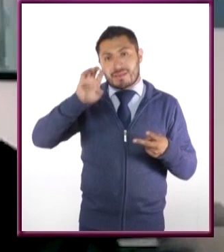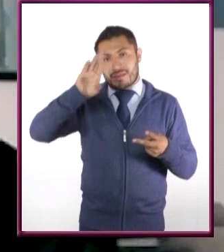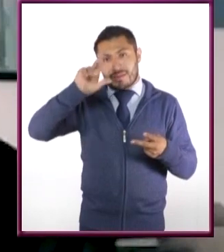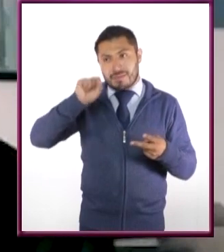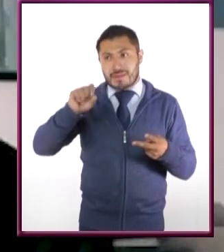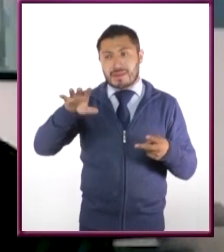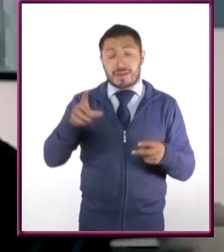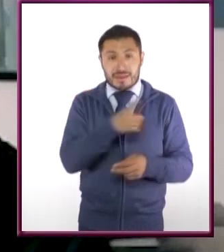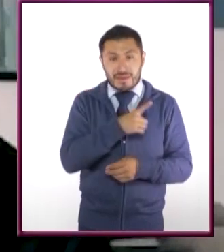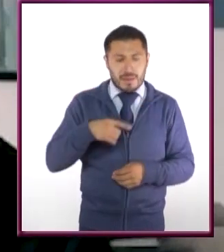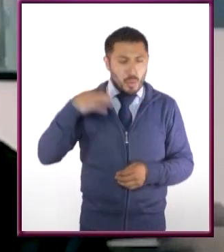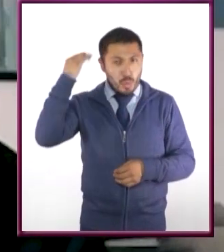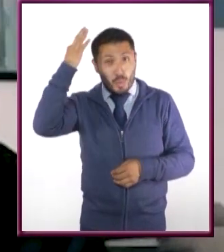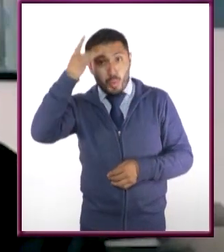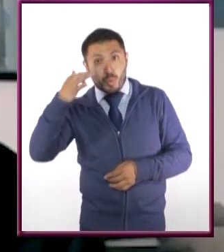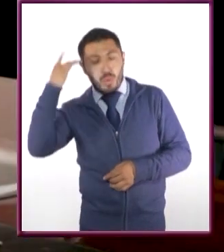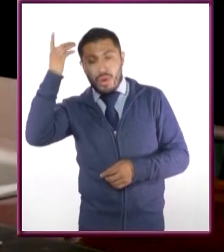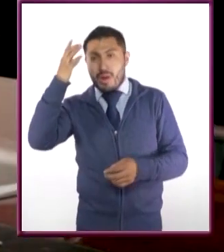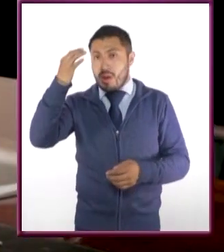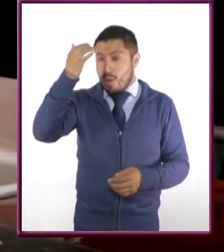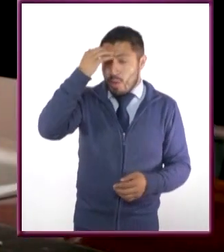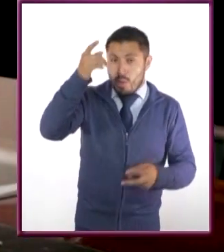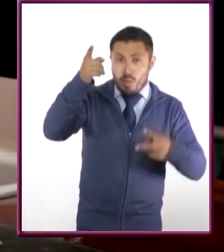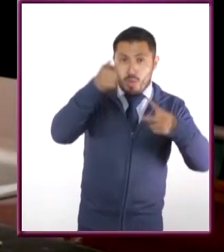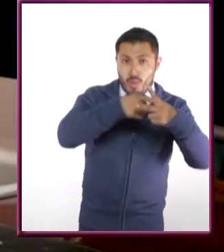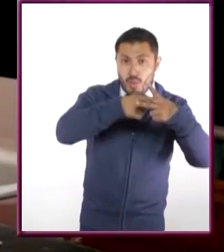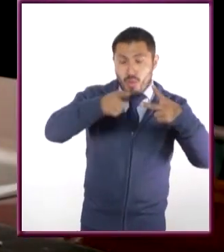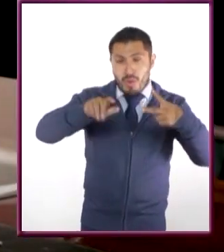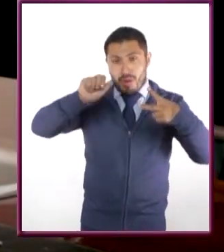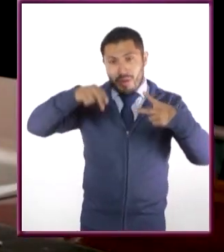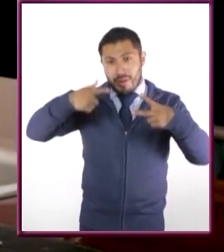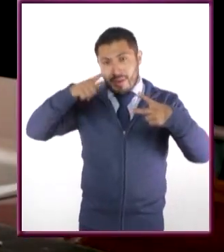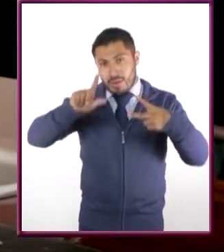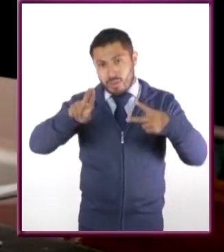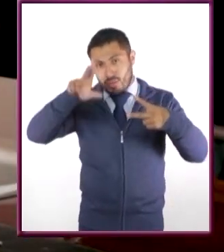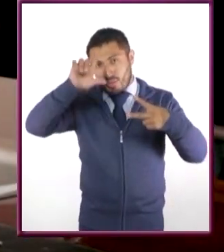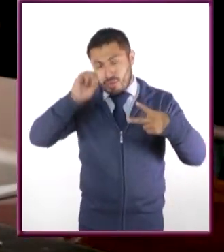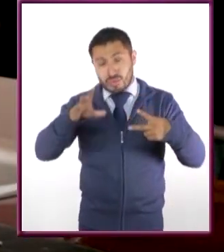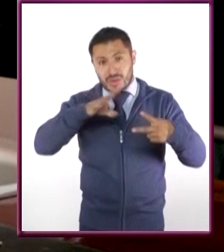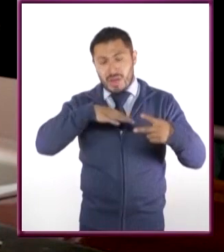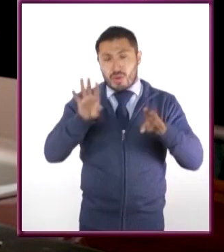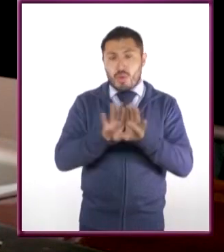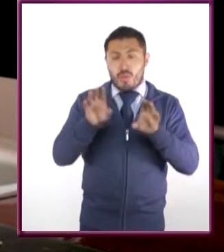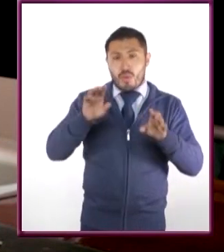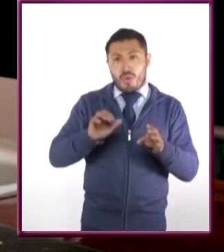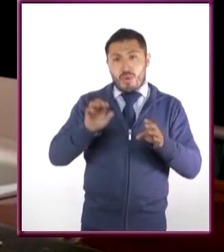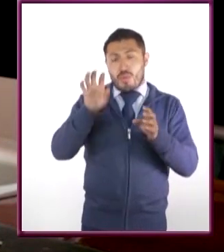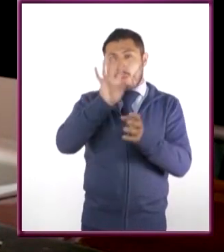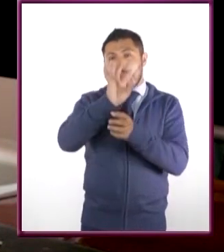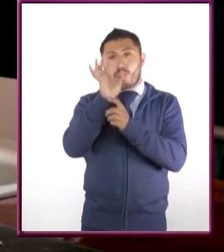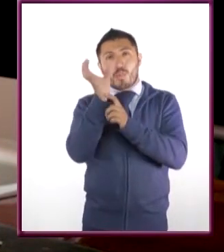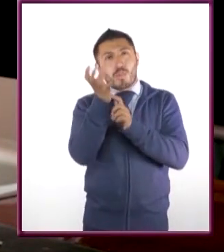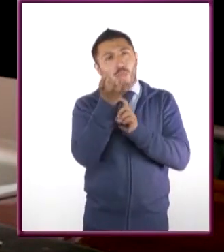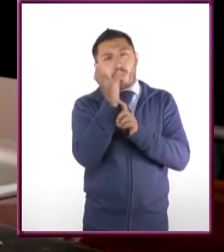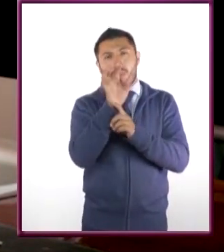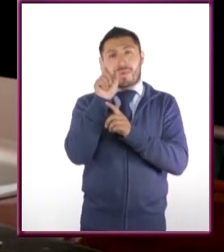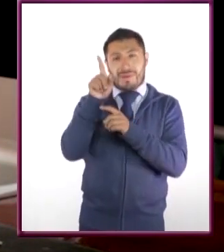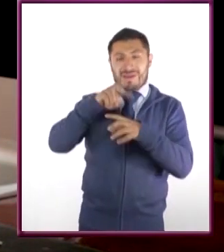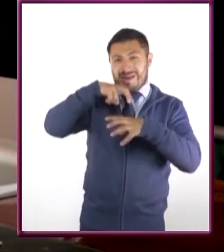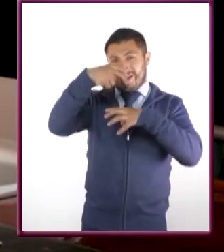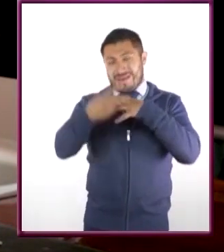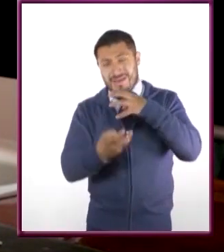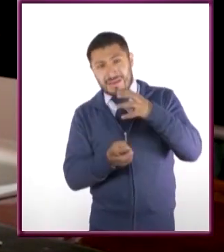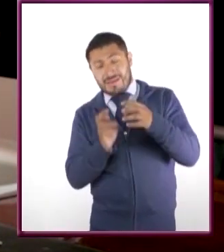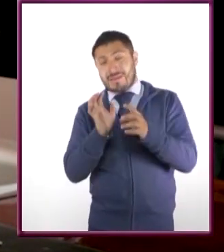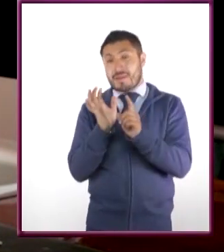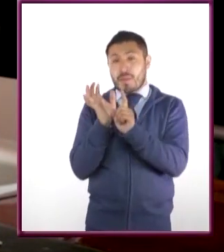hay que conocer ángulos a la cual se están orientando una antena hacia el satélite, en dónde pasa, etcétera. Entonces